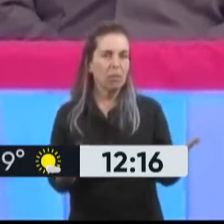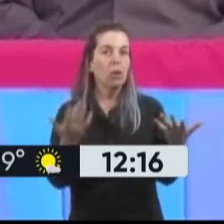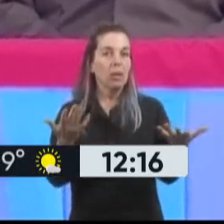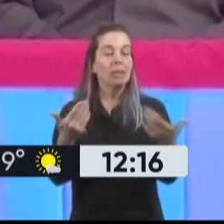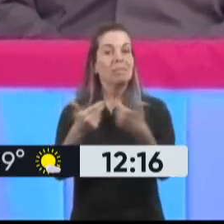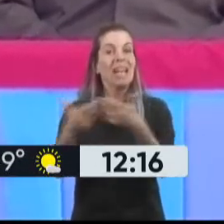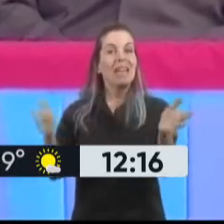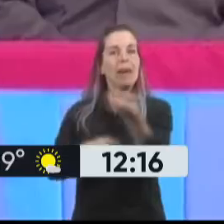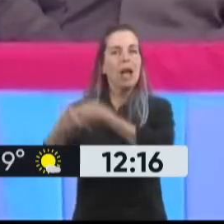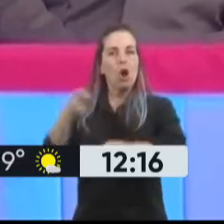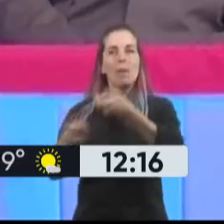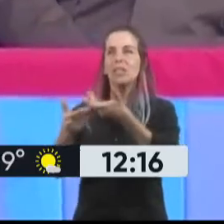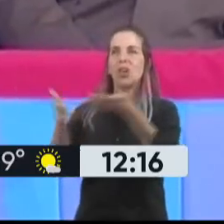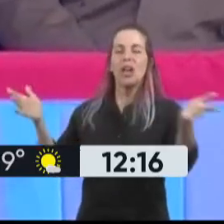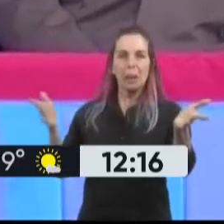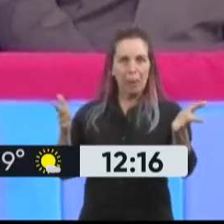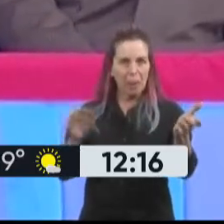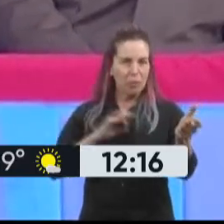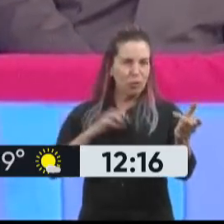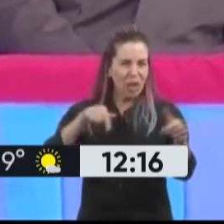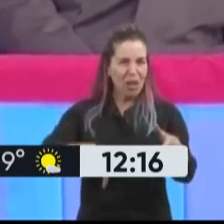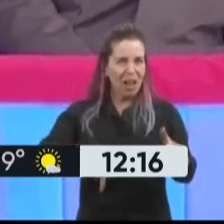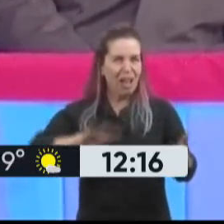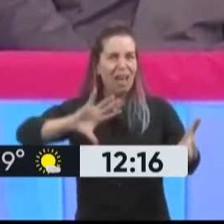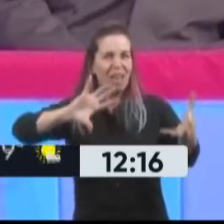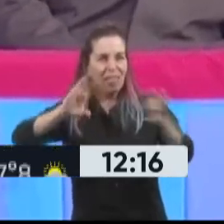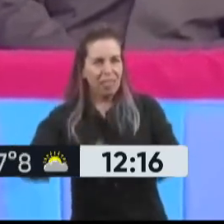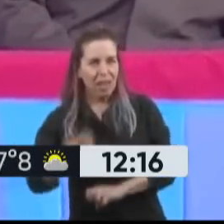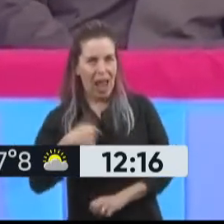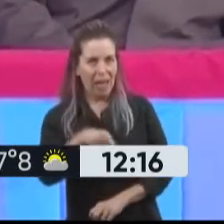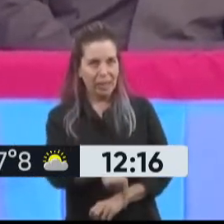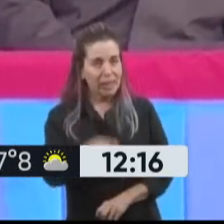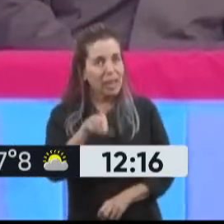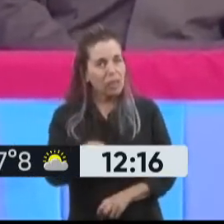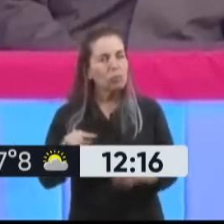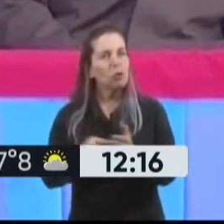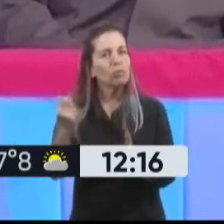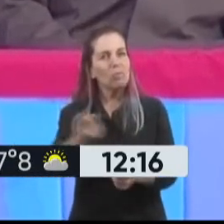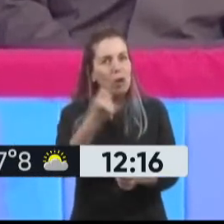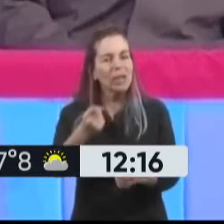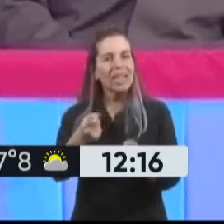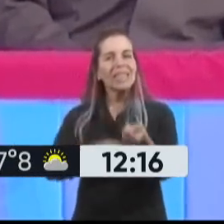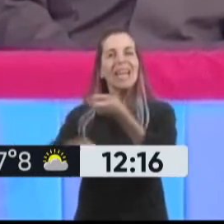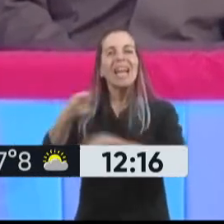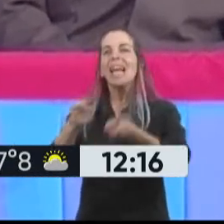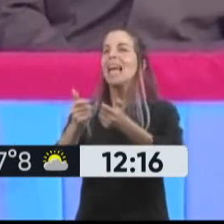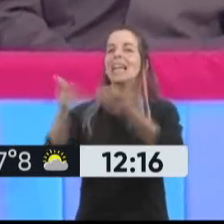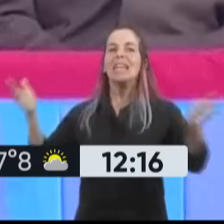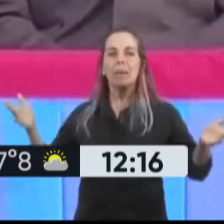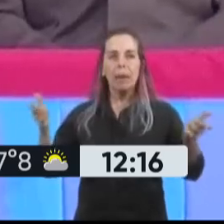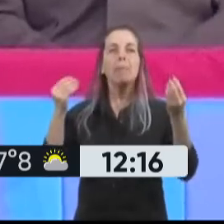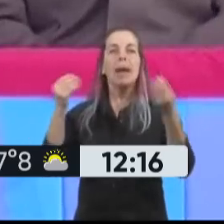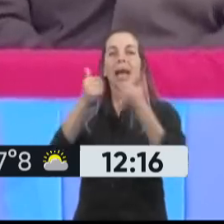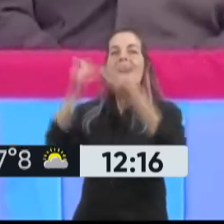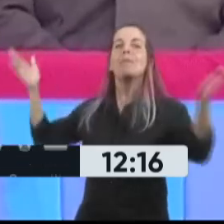comercio, tan denostado en la Argentina, es el motor del progreso del mundo, No hay ninguna posibilidad de crecimiento si no